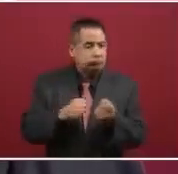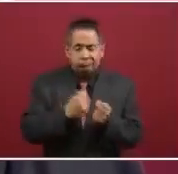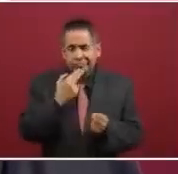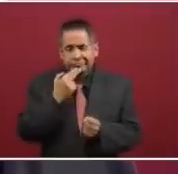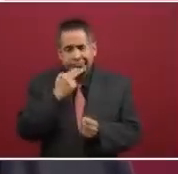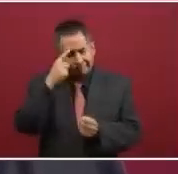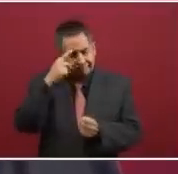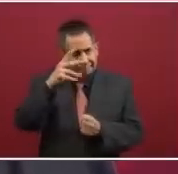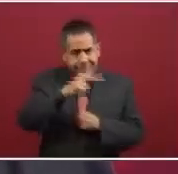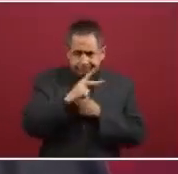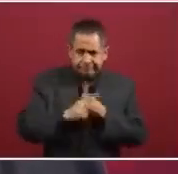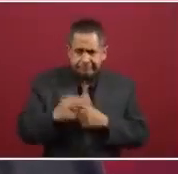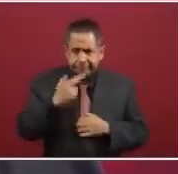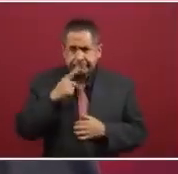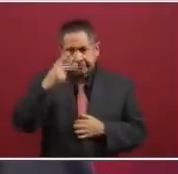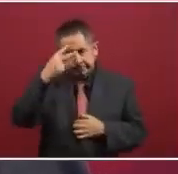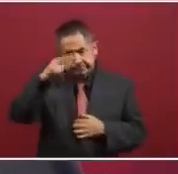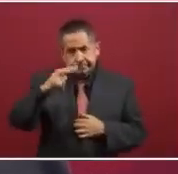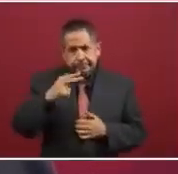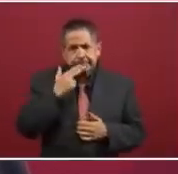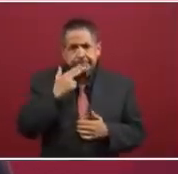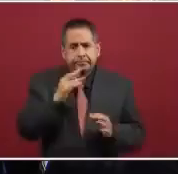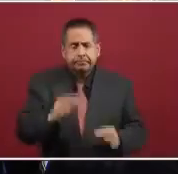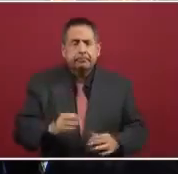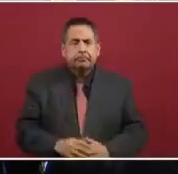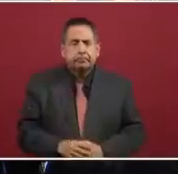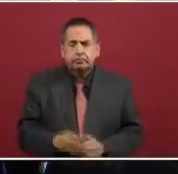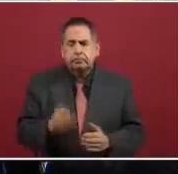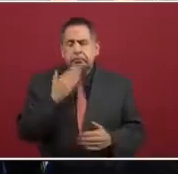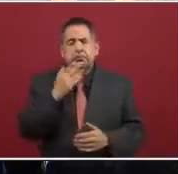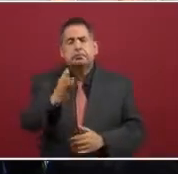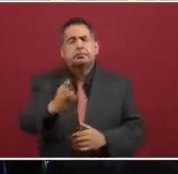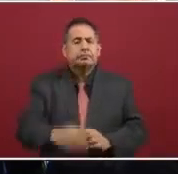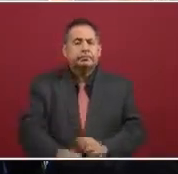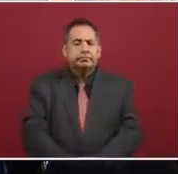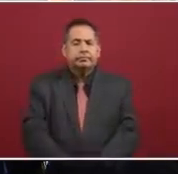país, para México. Muy bien.